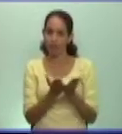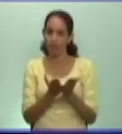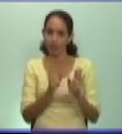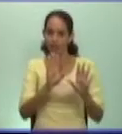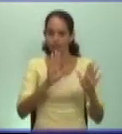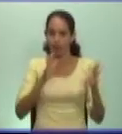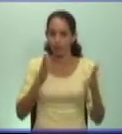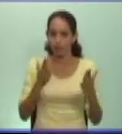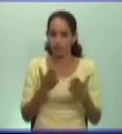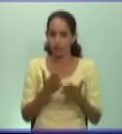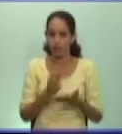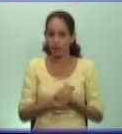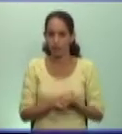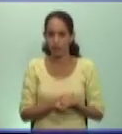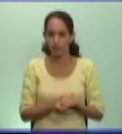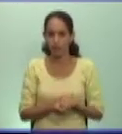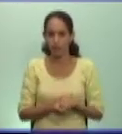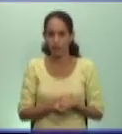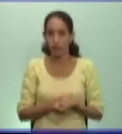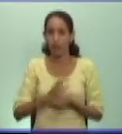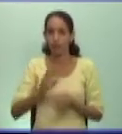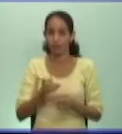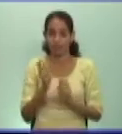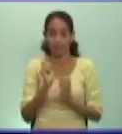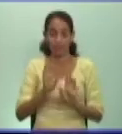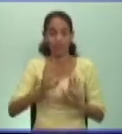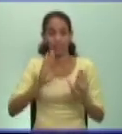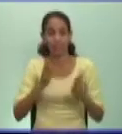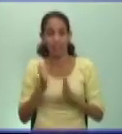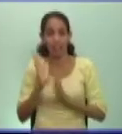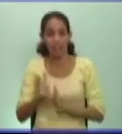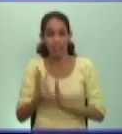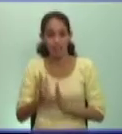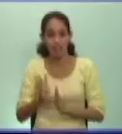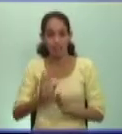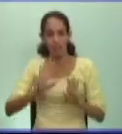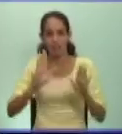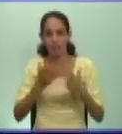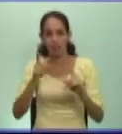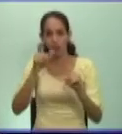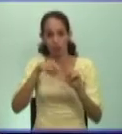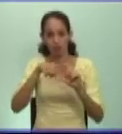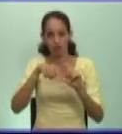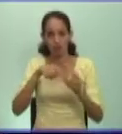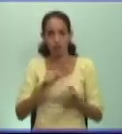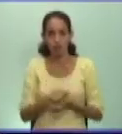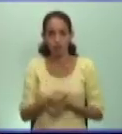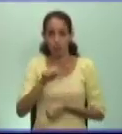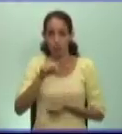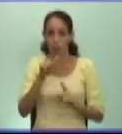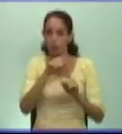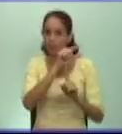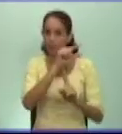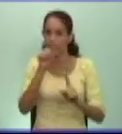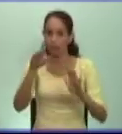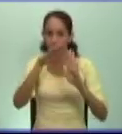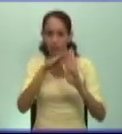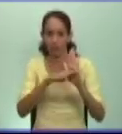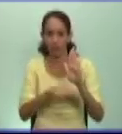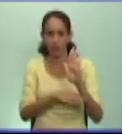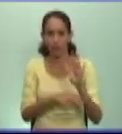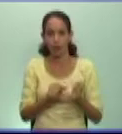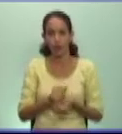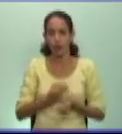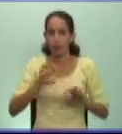forma general, o sea, la sistematización de todo el contenido. Vamos allá. Temas del programa, ahí empezamos por eso. ¿Cuáles